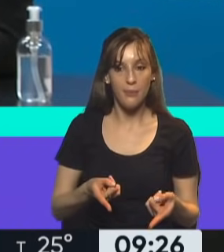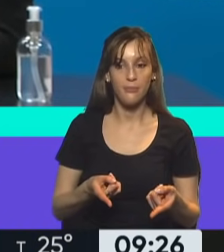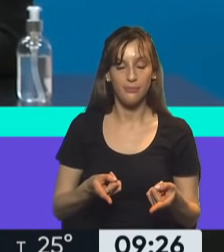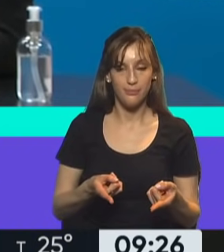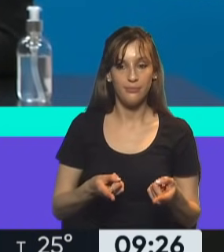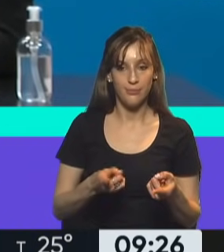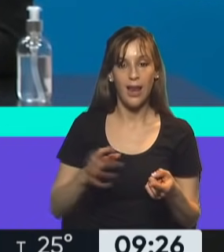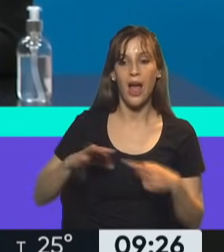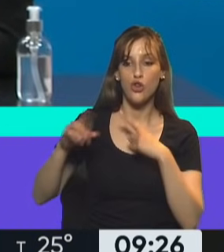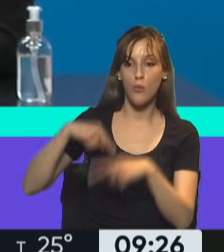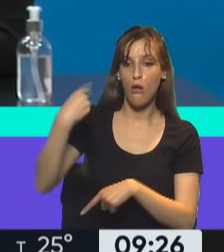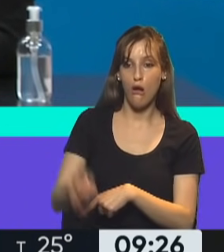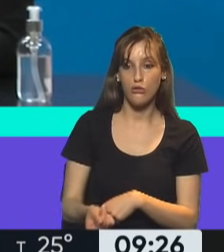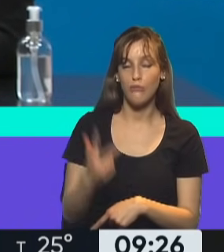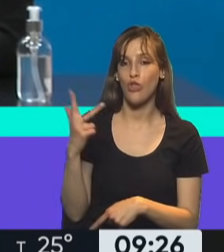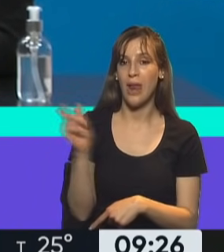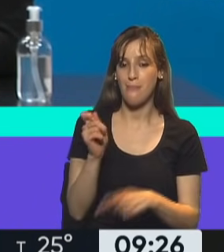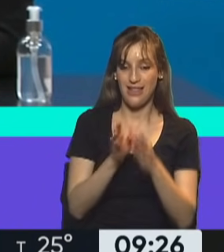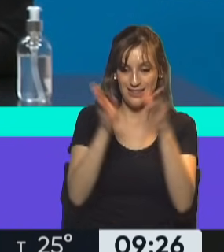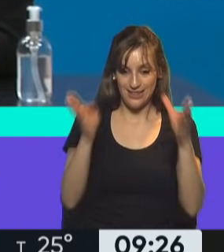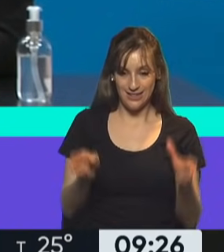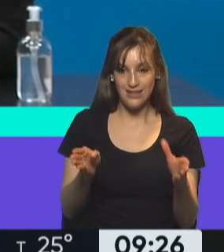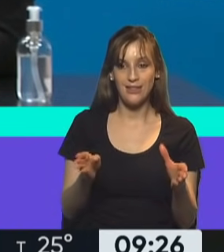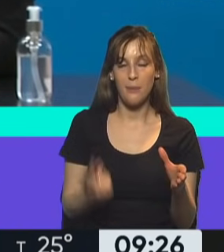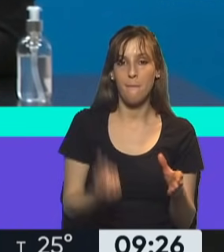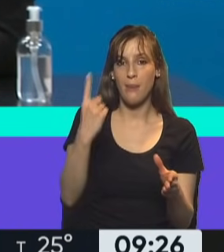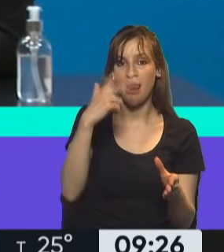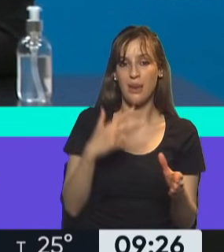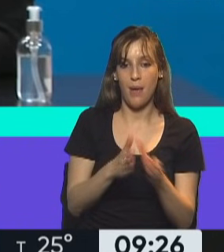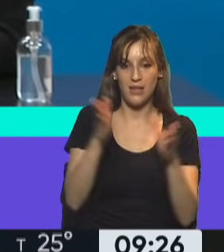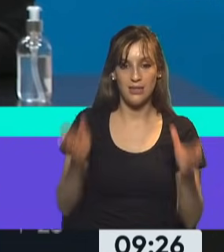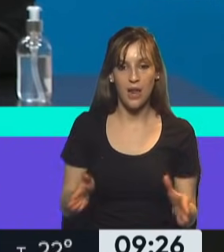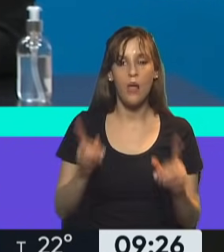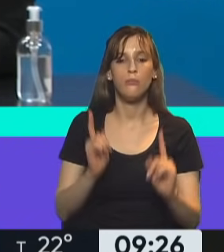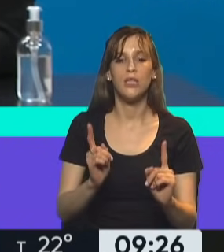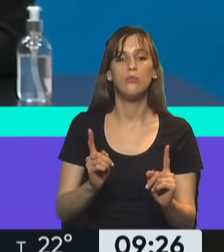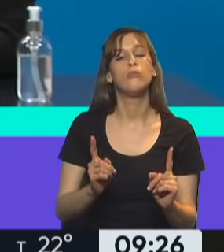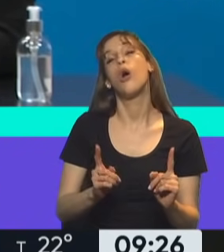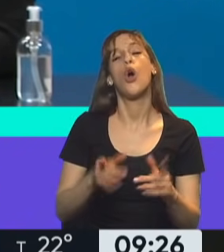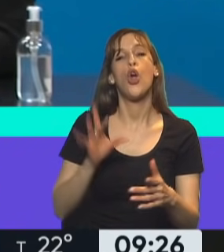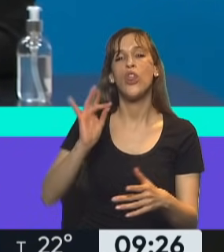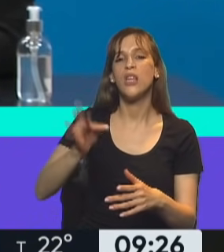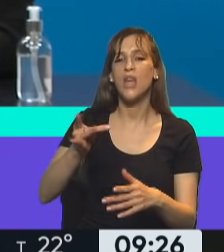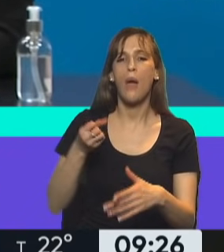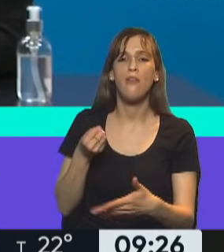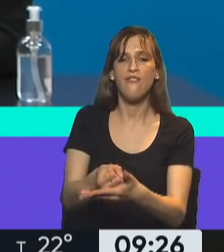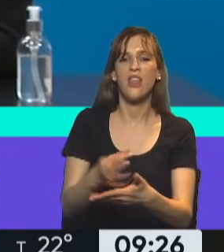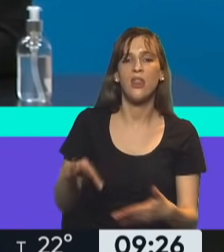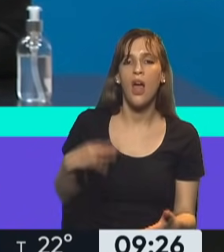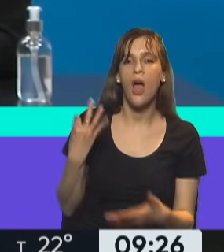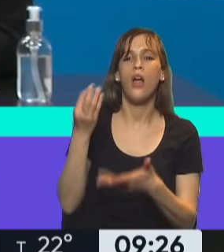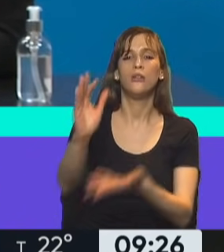de 2022, que esas vacunas que están ingresando para fin de año, principio del año que viene, en consenso con el